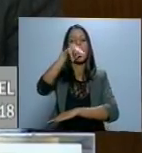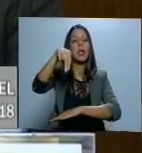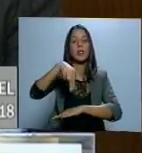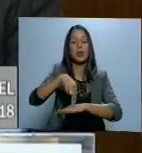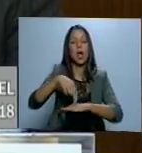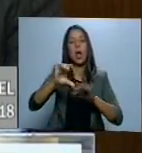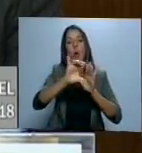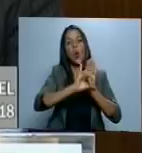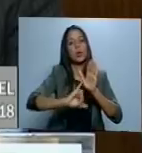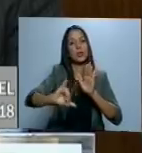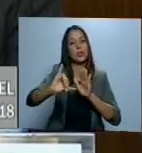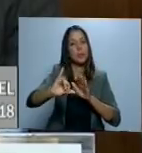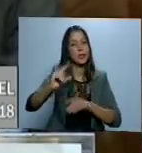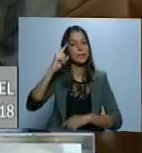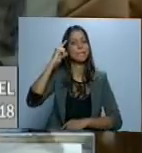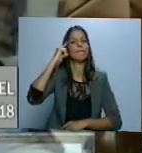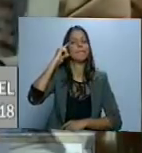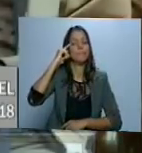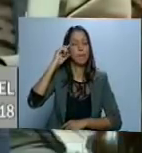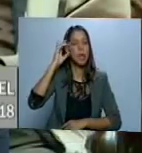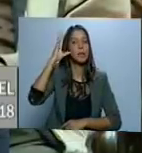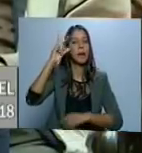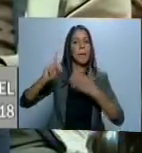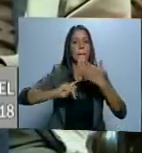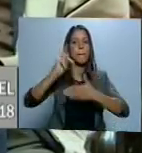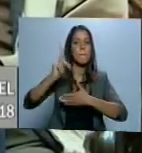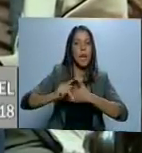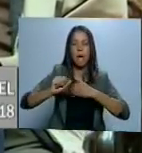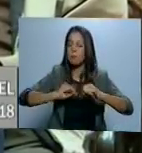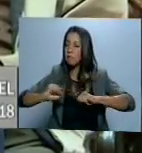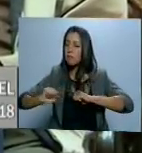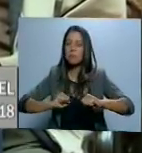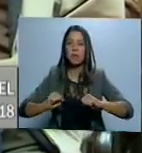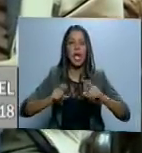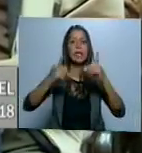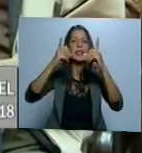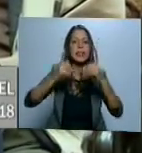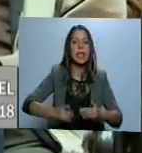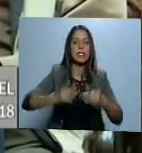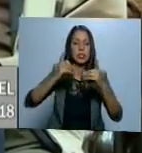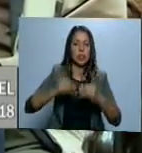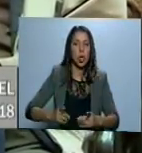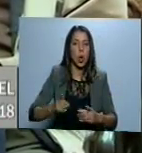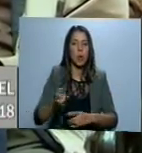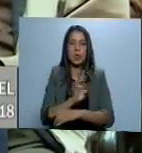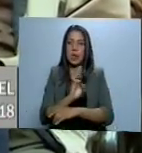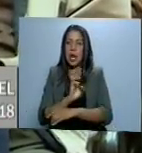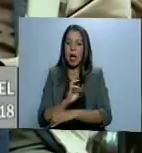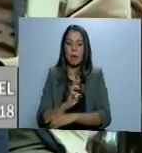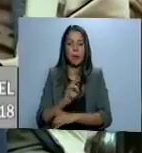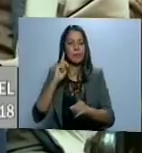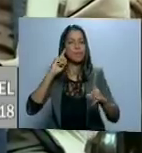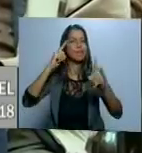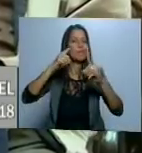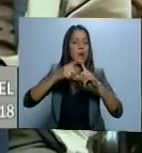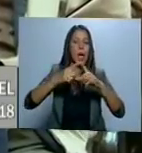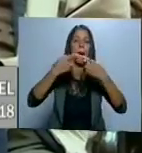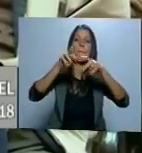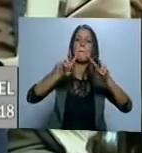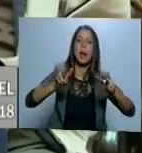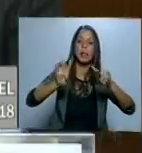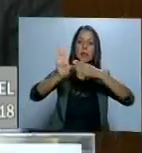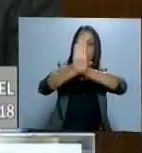encuentra compelida a adoptar todas las decisiones que sean necesarias para asegurar la paz y